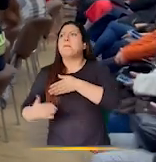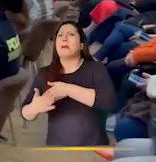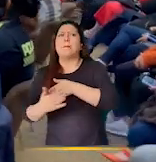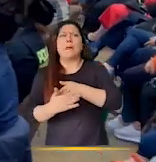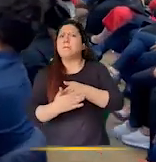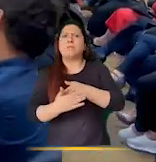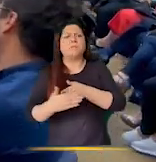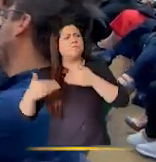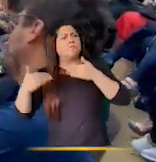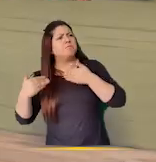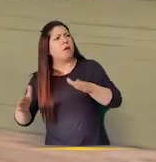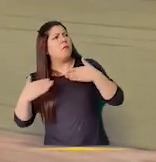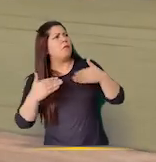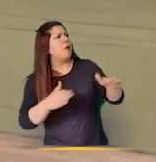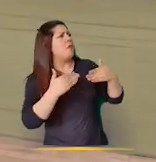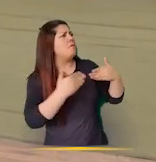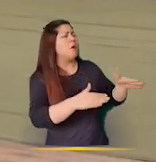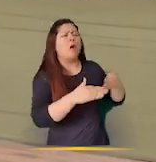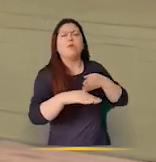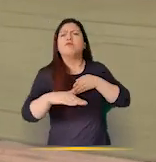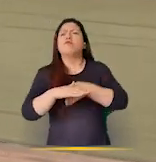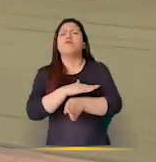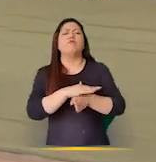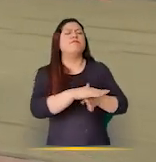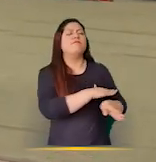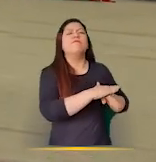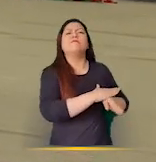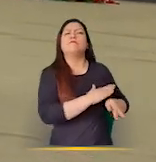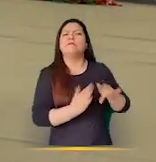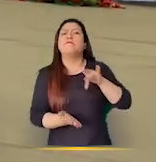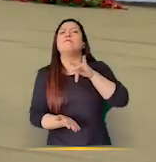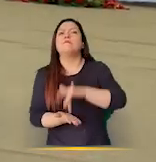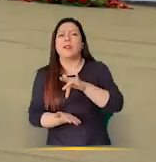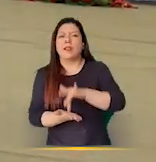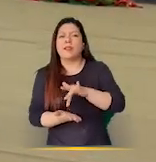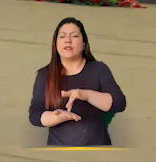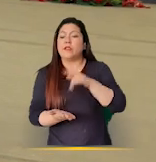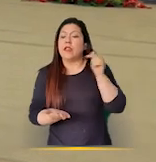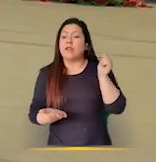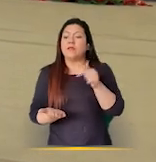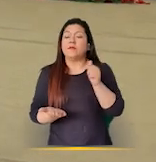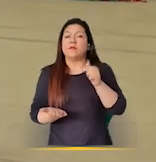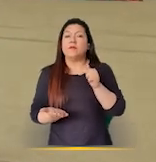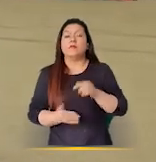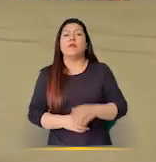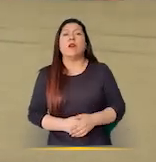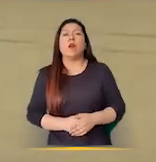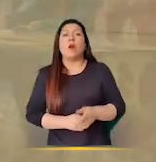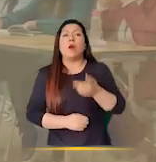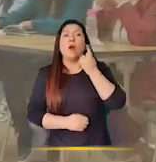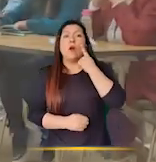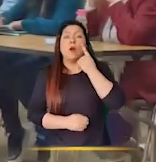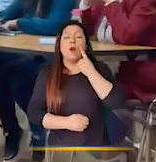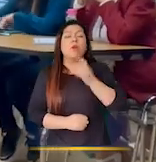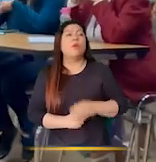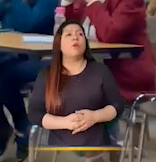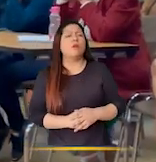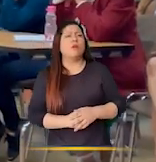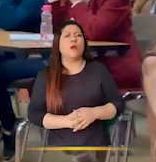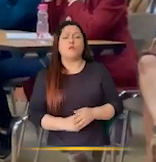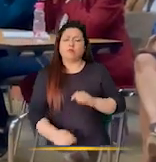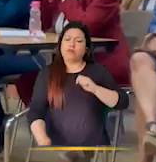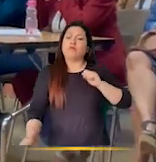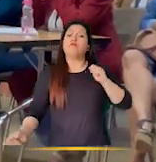cerramos brechas que hay tan amplias en términos de la participación, pues toda vez que para